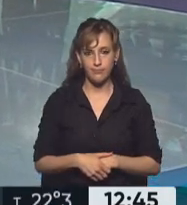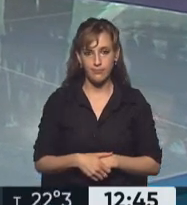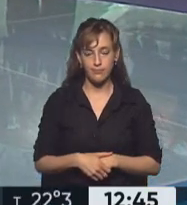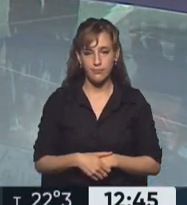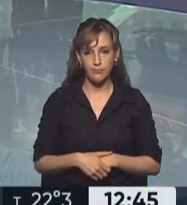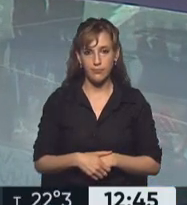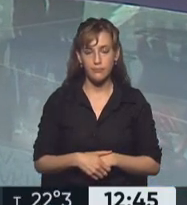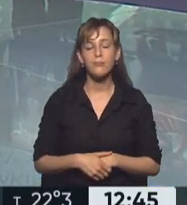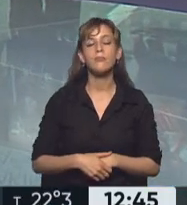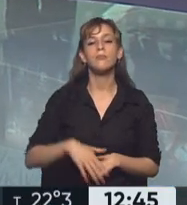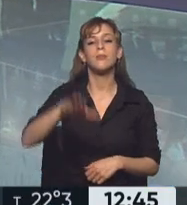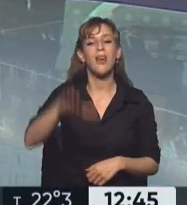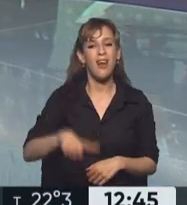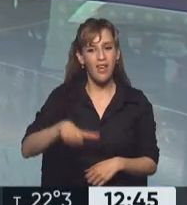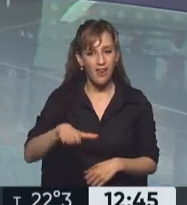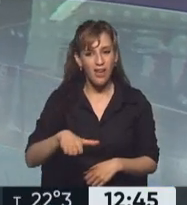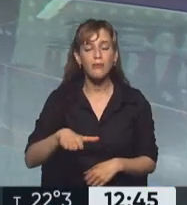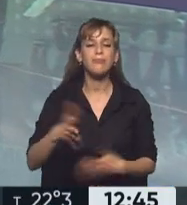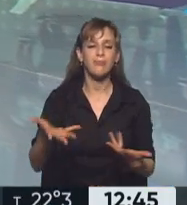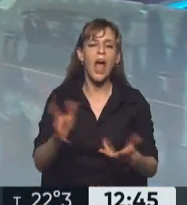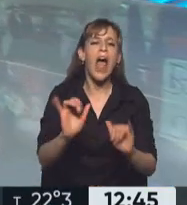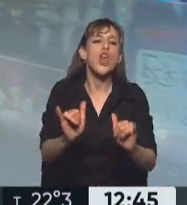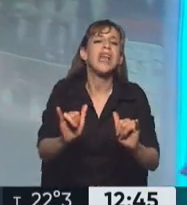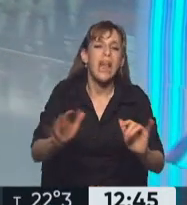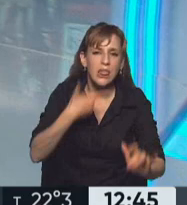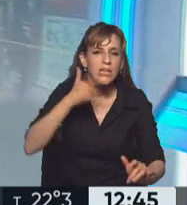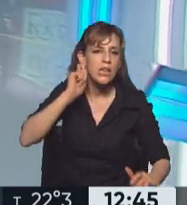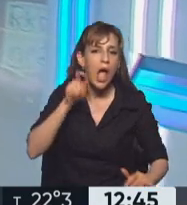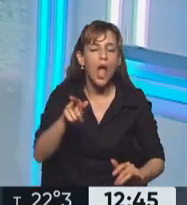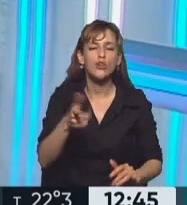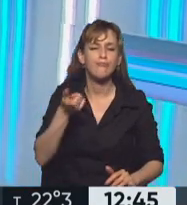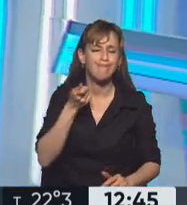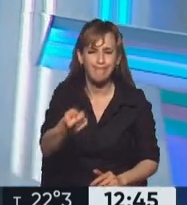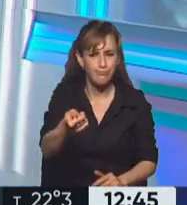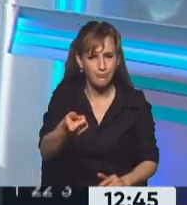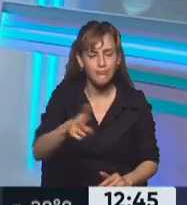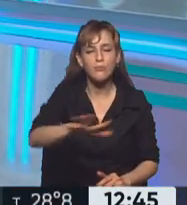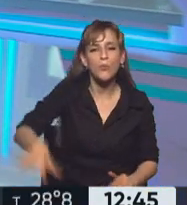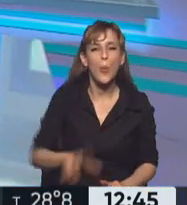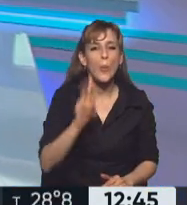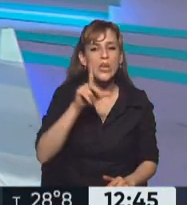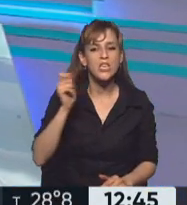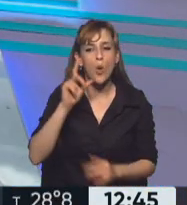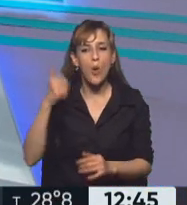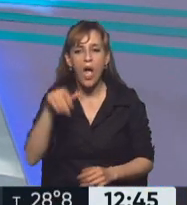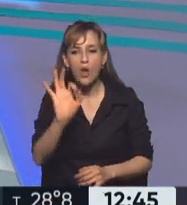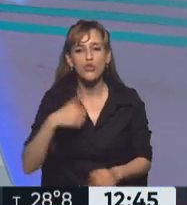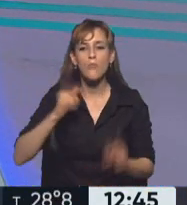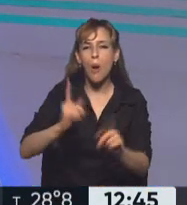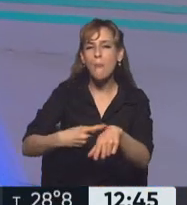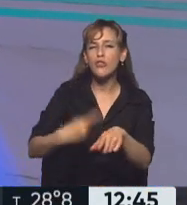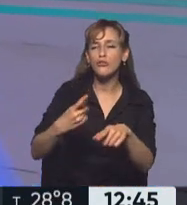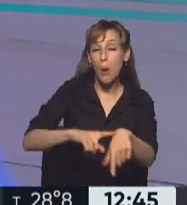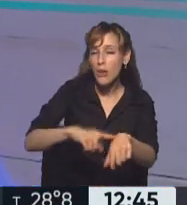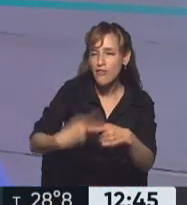Conmoción por el crimen de un adolescente de 17 años, fue asesinado en Villa Lugano durante una fiesta. Hubo protestas en el